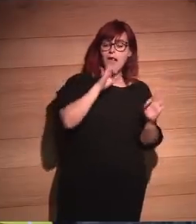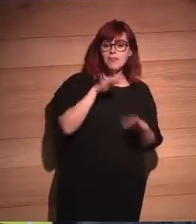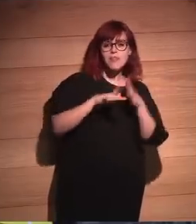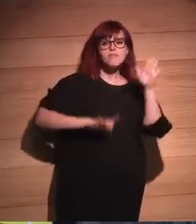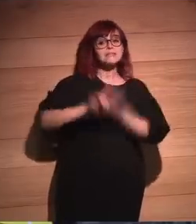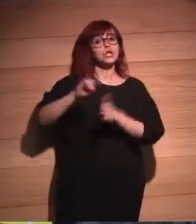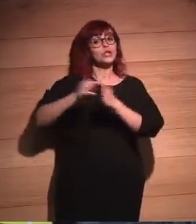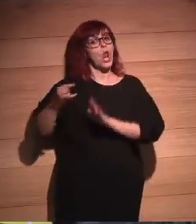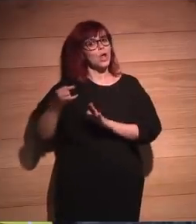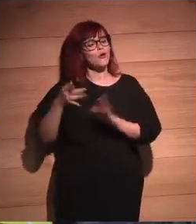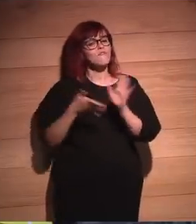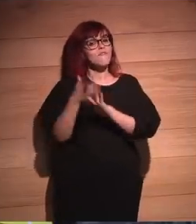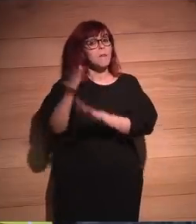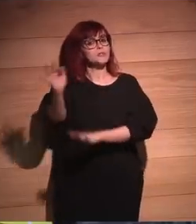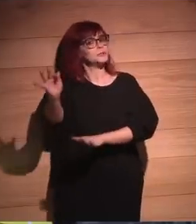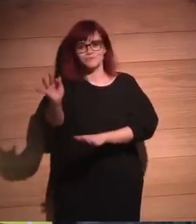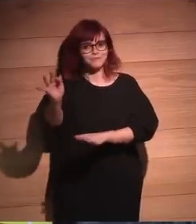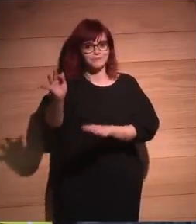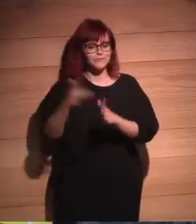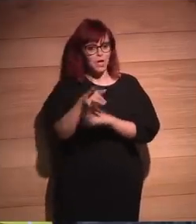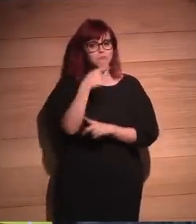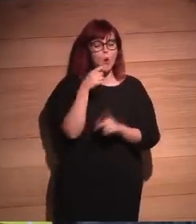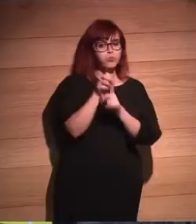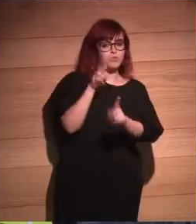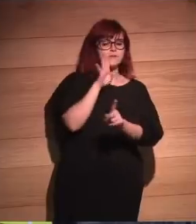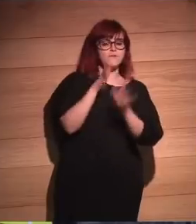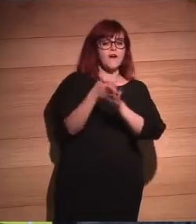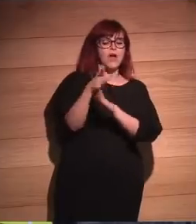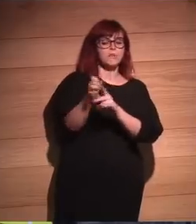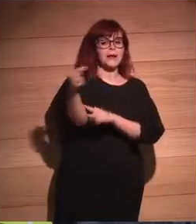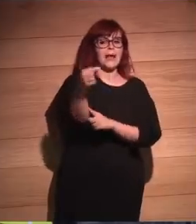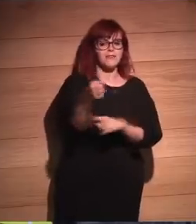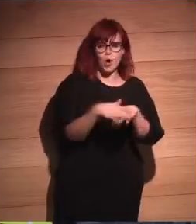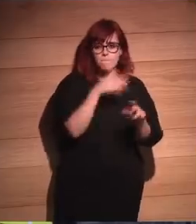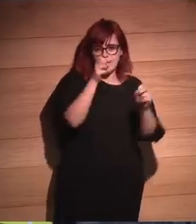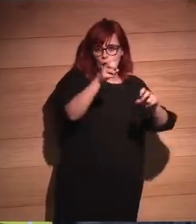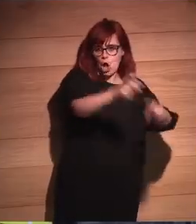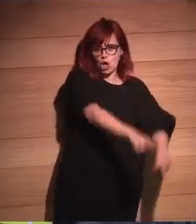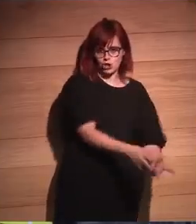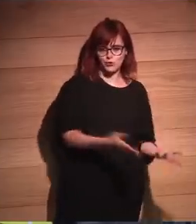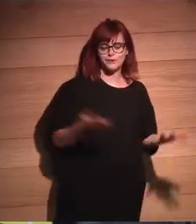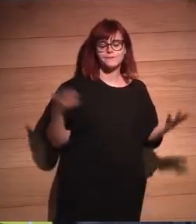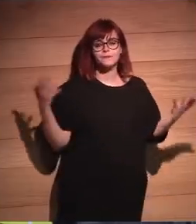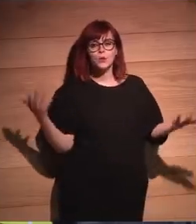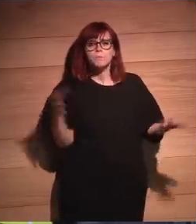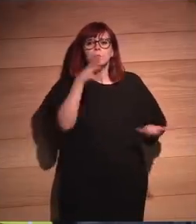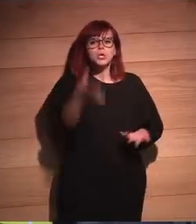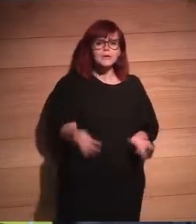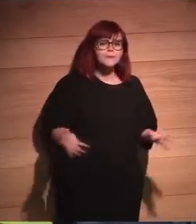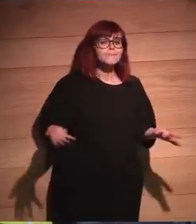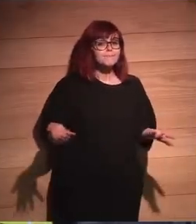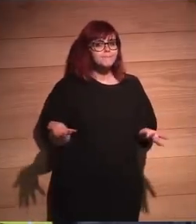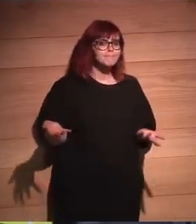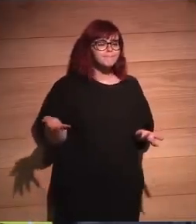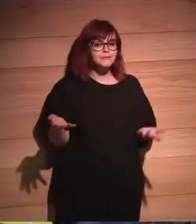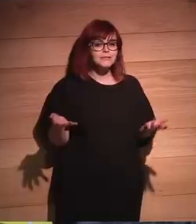desarrollo tecnológico no nos va a conducir a un mundo mejor, sino todo lo contrario, un mundo infinitamente peor. ¿Por qué? O sea, ahí